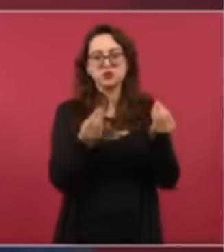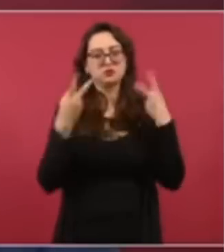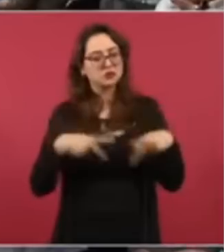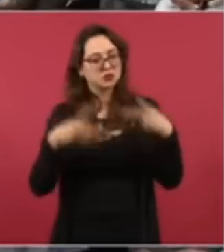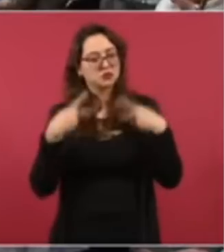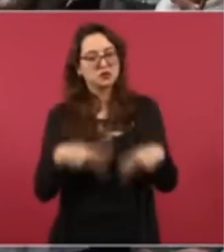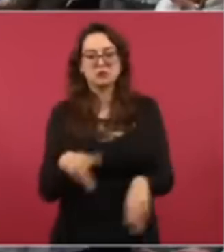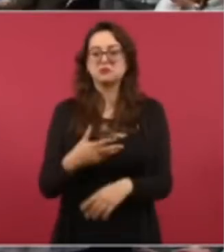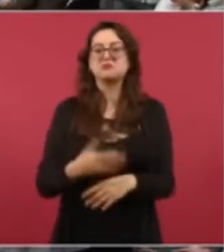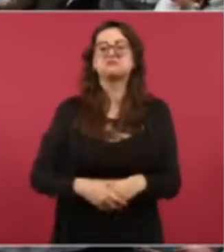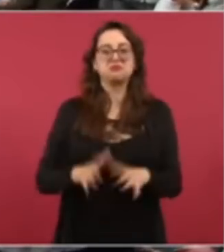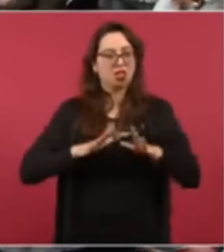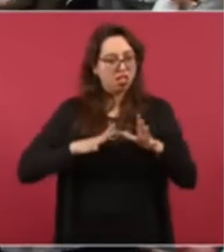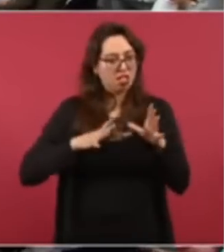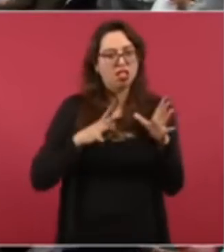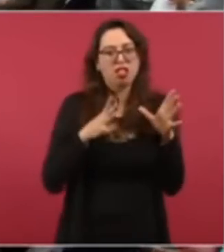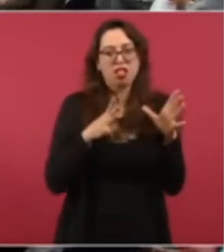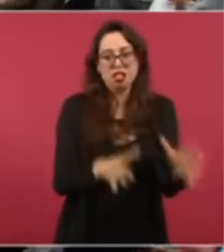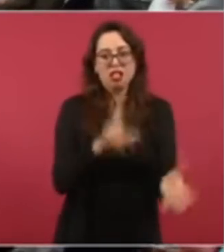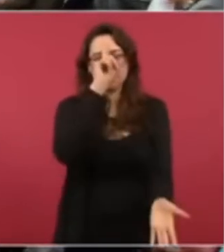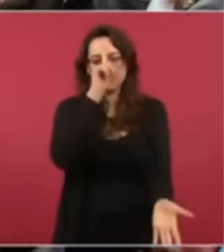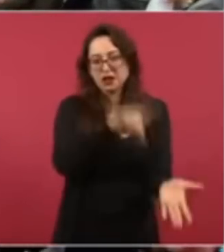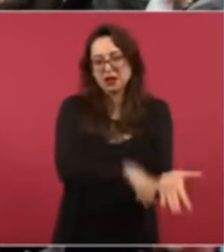Muchos, no voy a decir